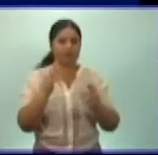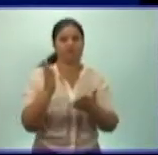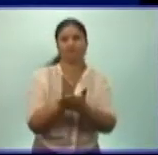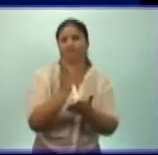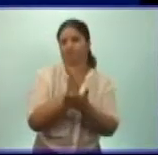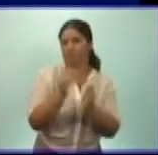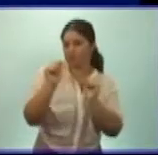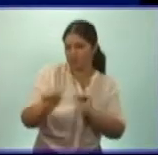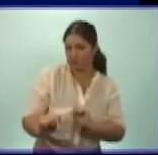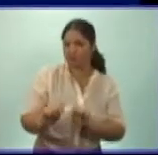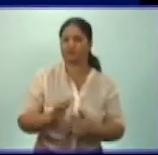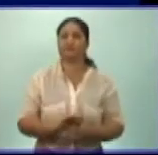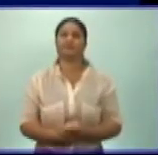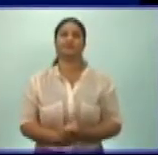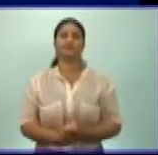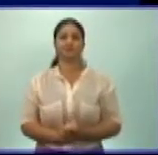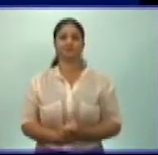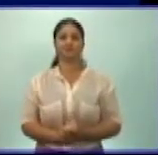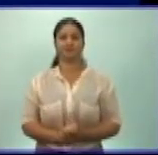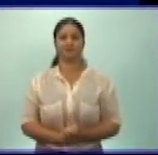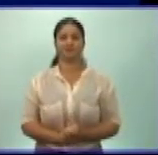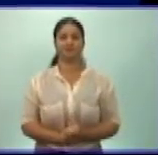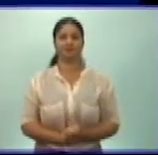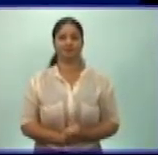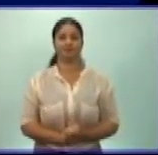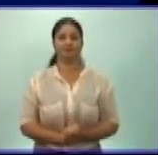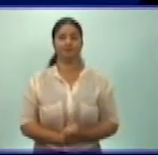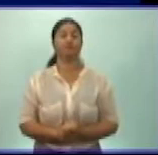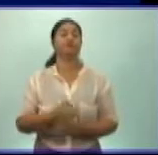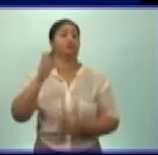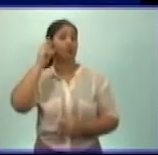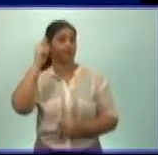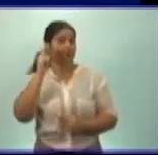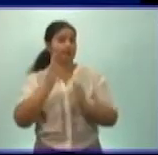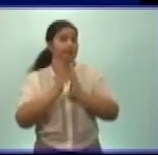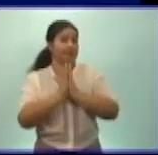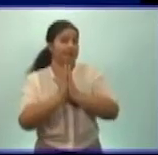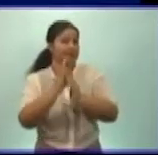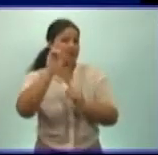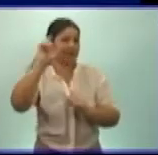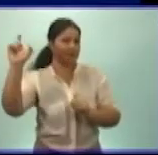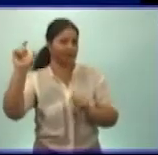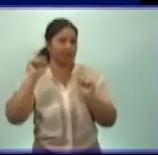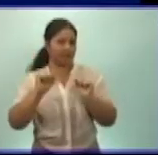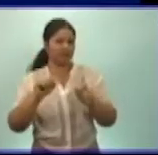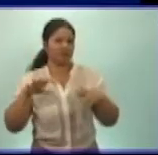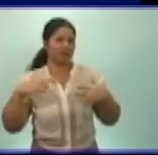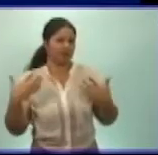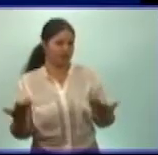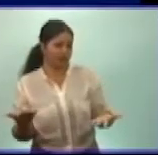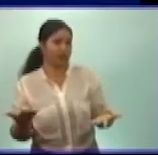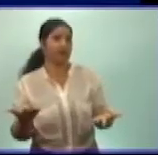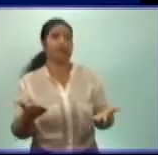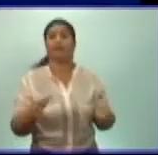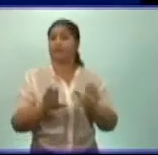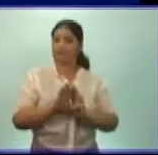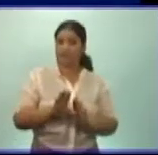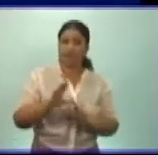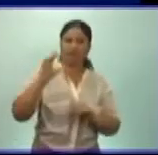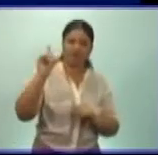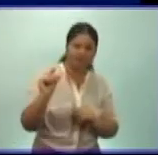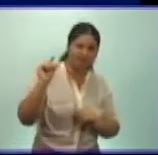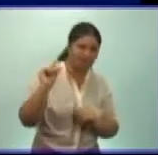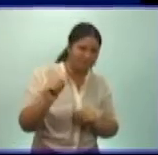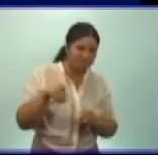por supuesto, lo que no pueden soportar. Ya la iglesia, se nos está anunciando que la iglesia en este momento va perdiendo poderío